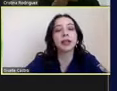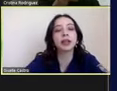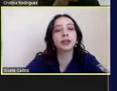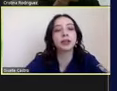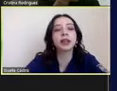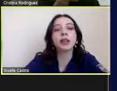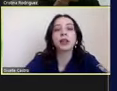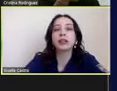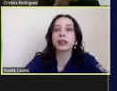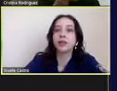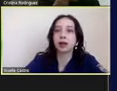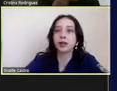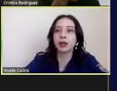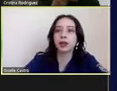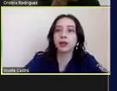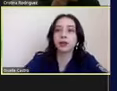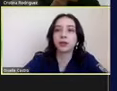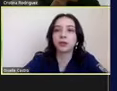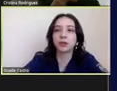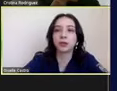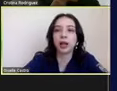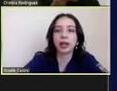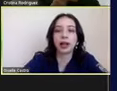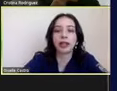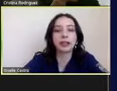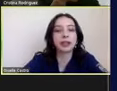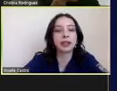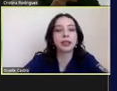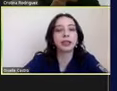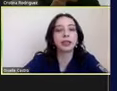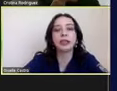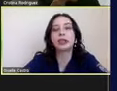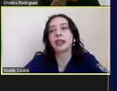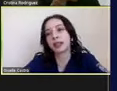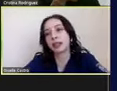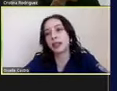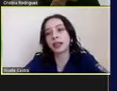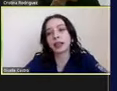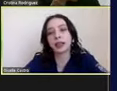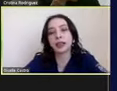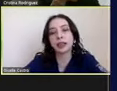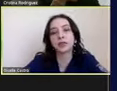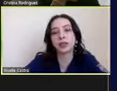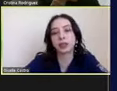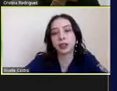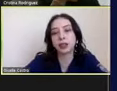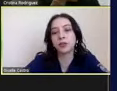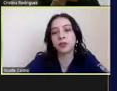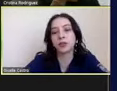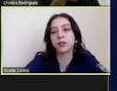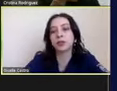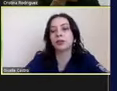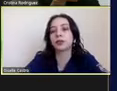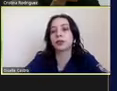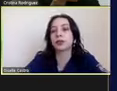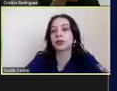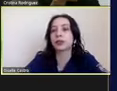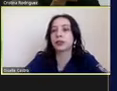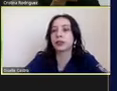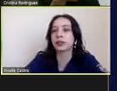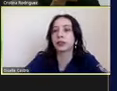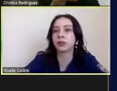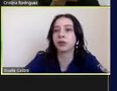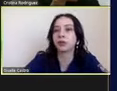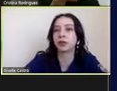la clasificación. Sin embargo, en cuanto al esguince, el esguince lateral es el 85% de todos